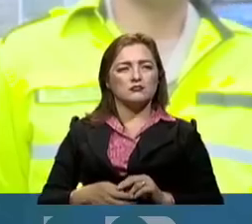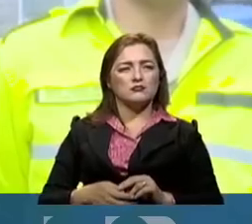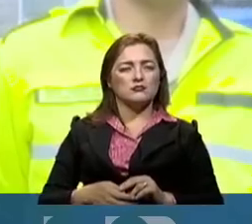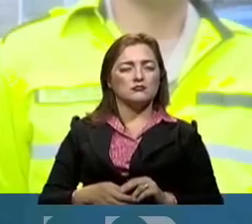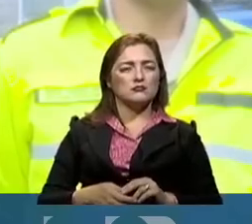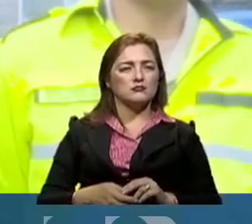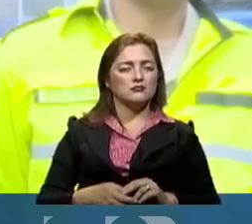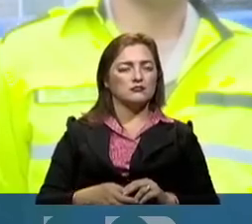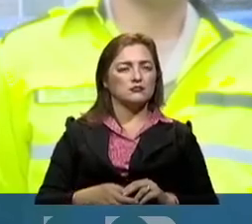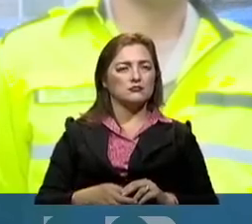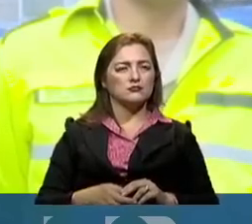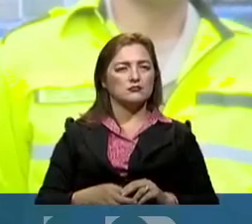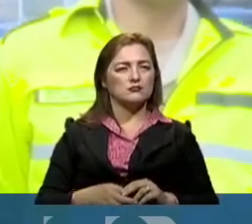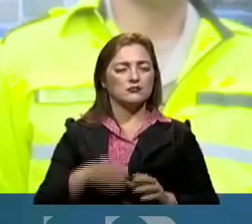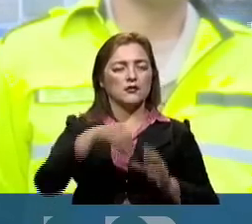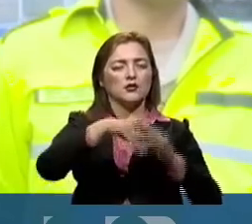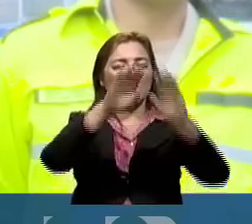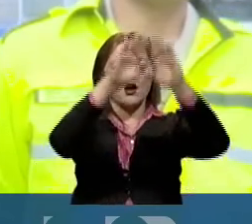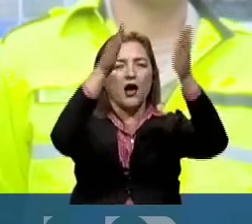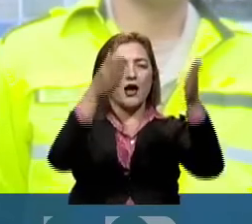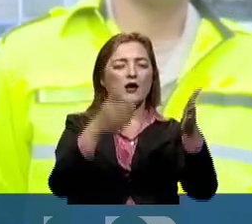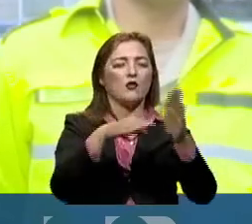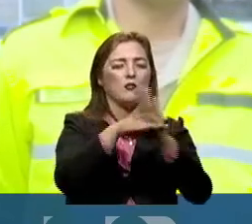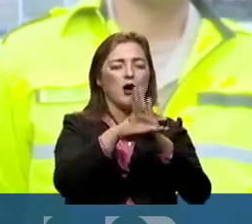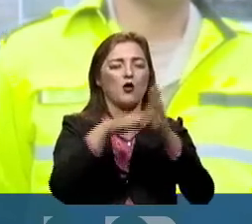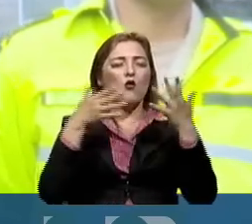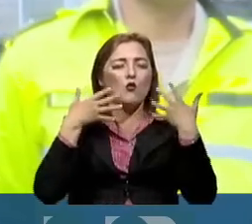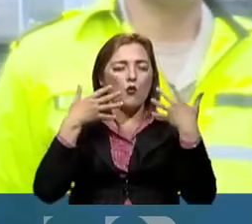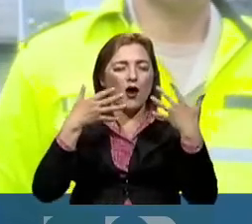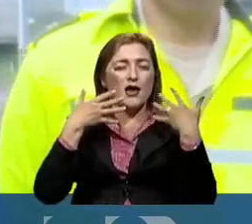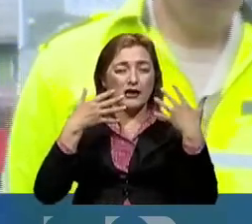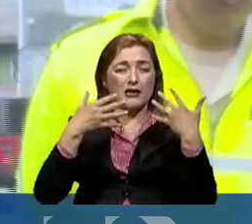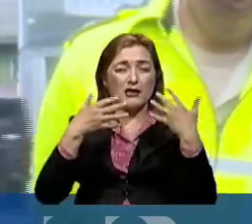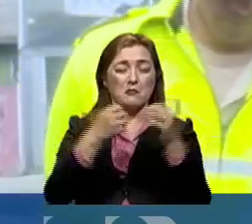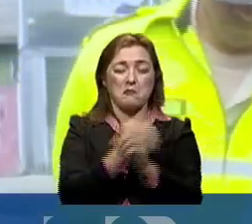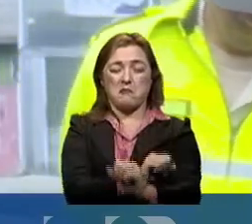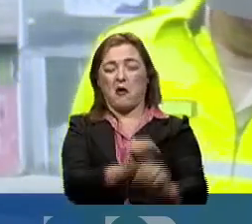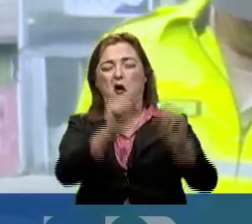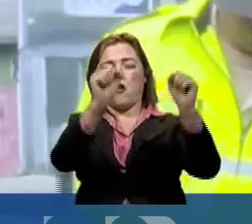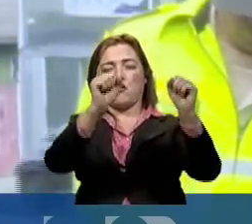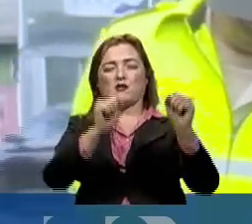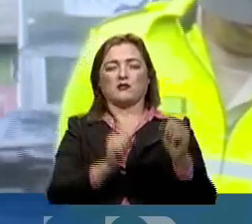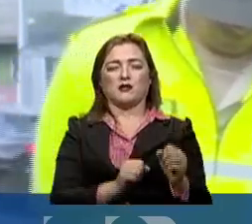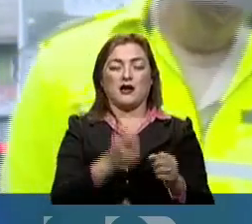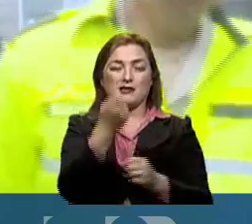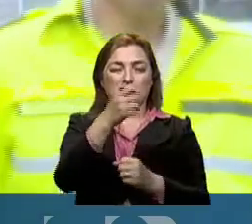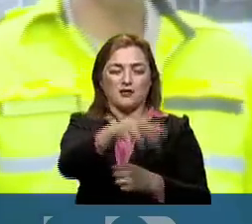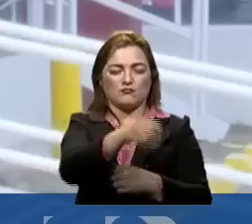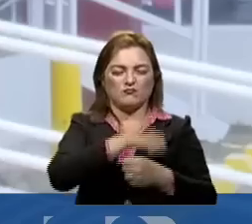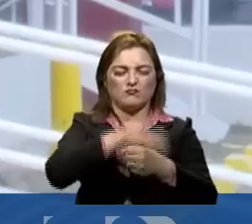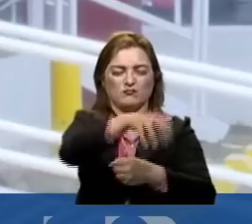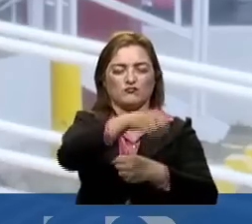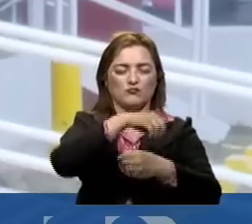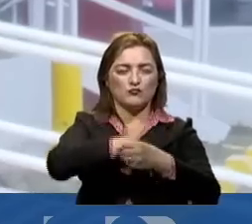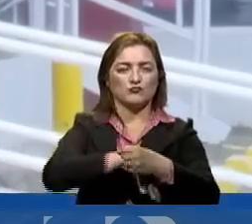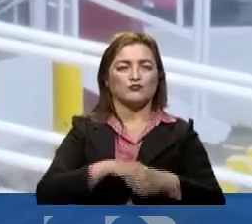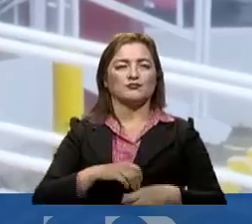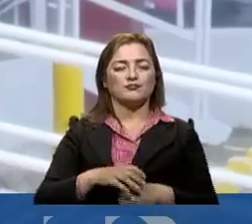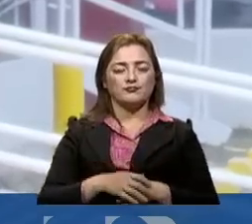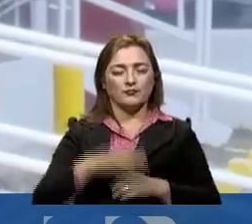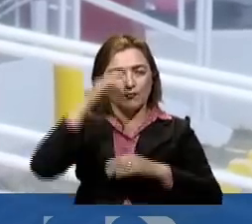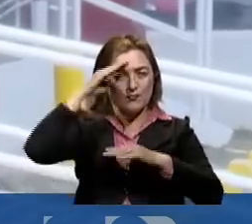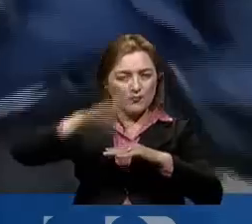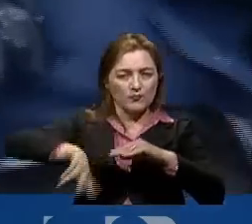farmacia existe un cajero del Banco de Guayaquil, el mismo que había procedido a hacer explotar para sustraerse el dinero. Según